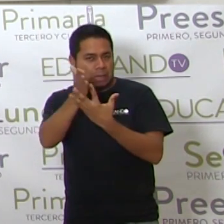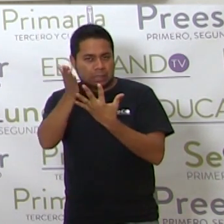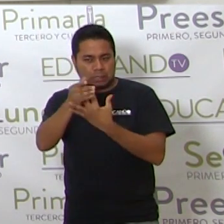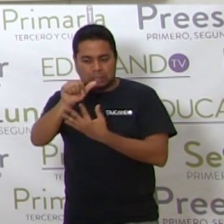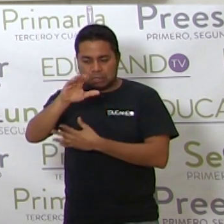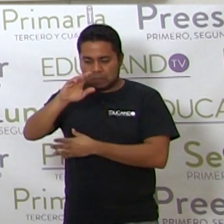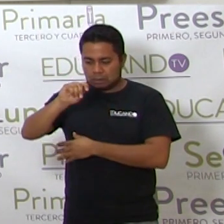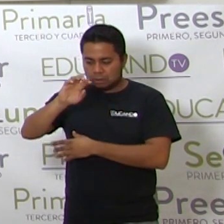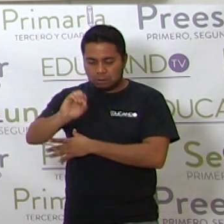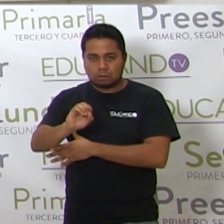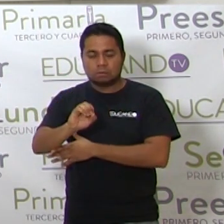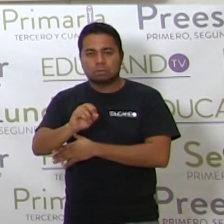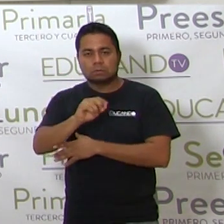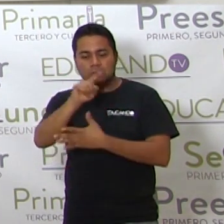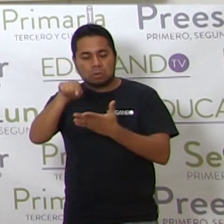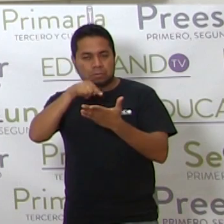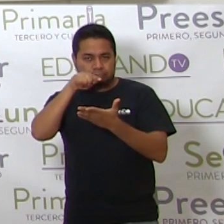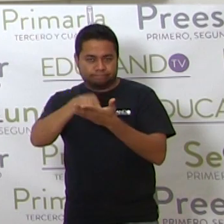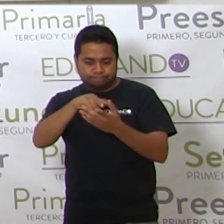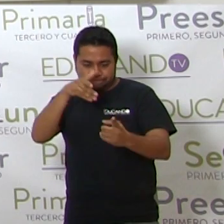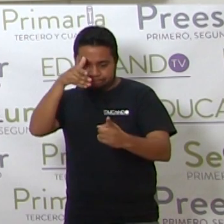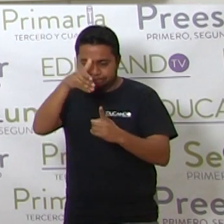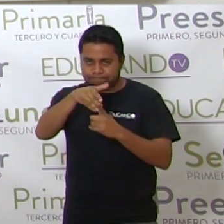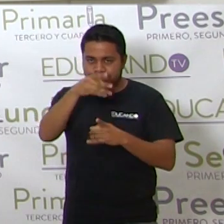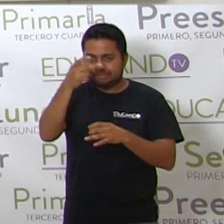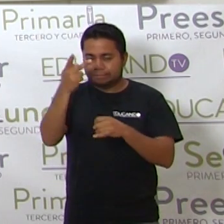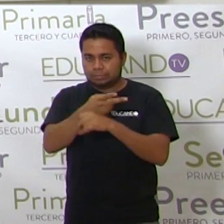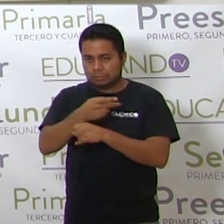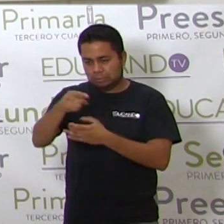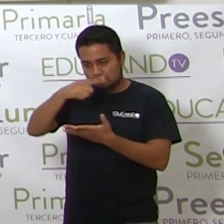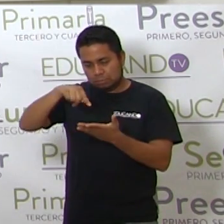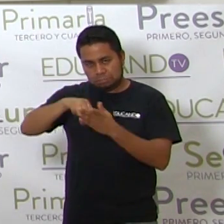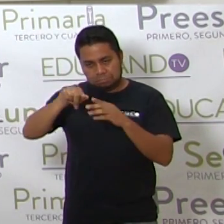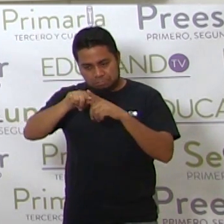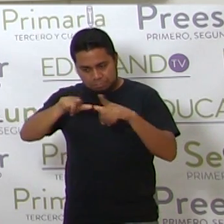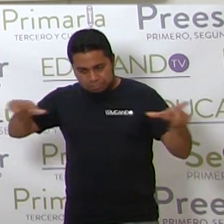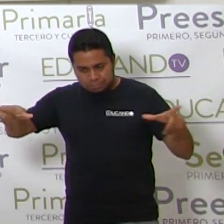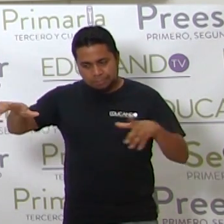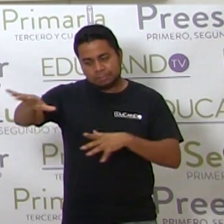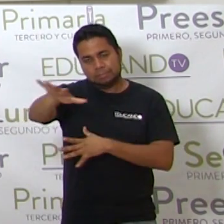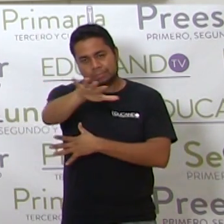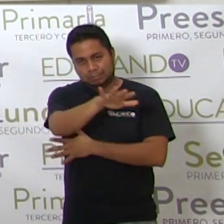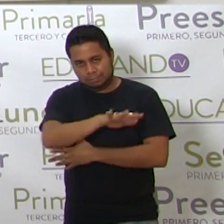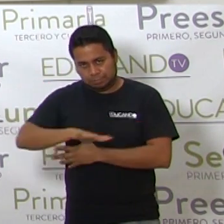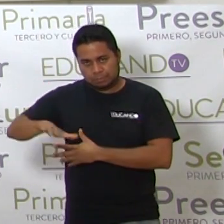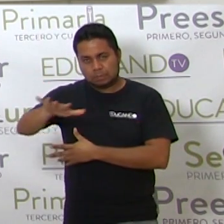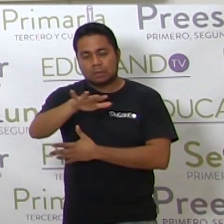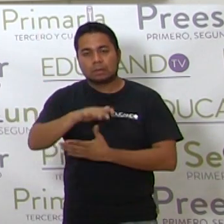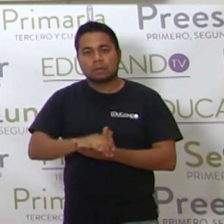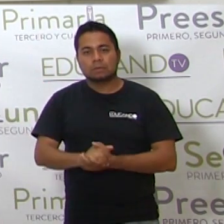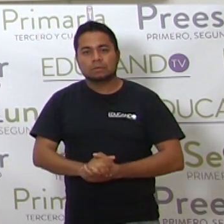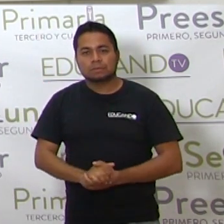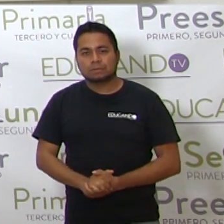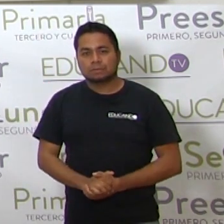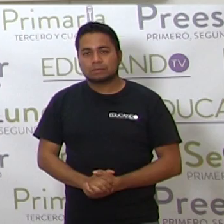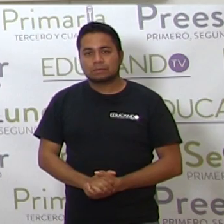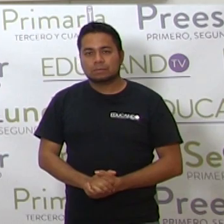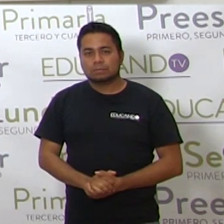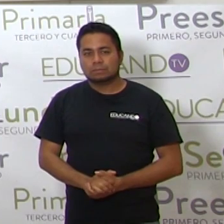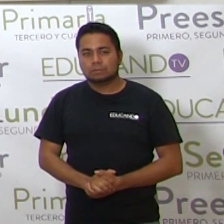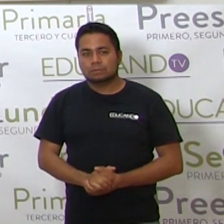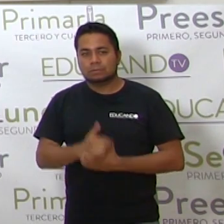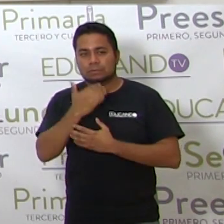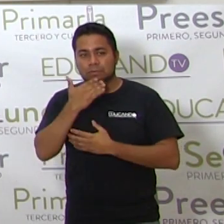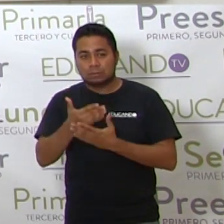lugar específico donde se desarrolla el acto bien ahora